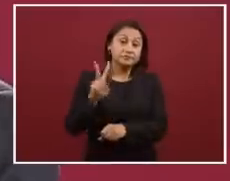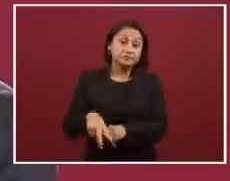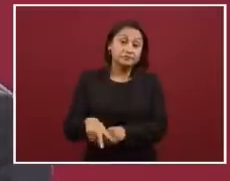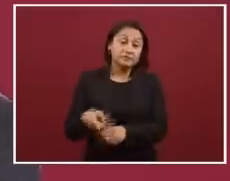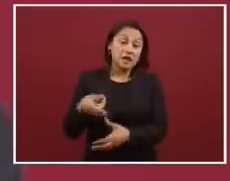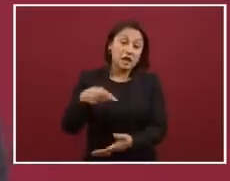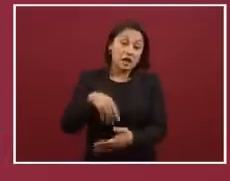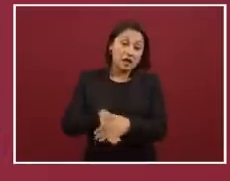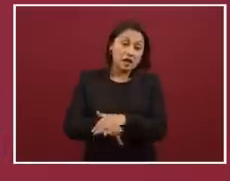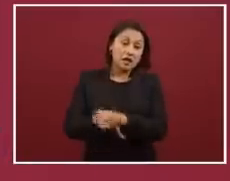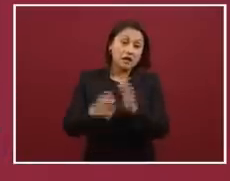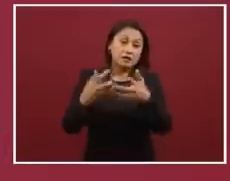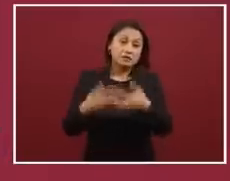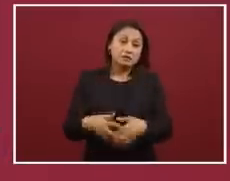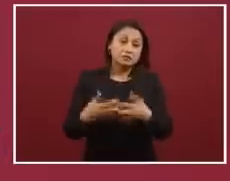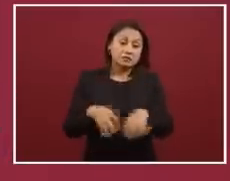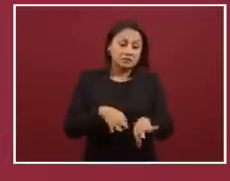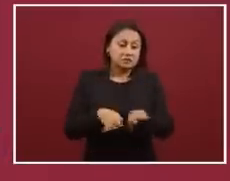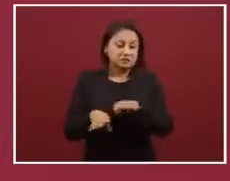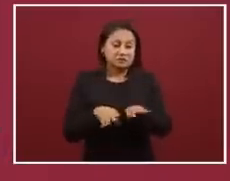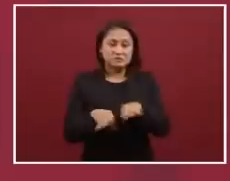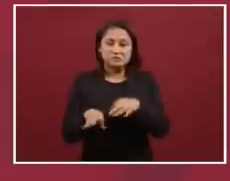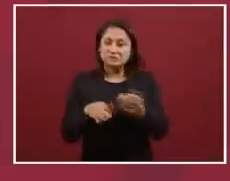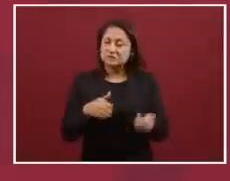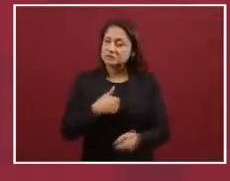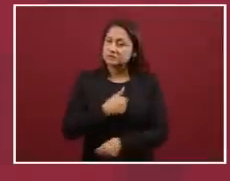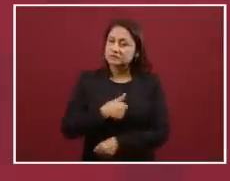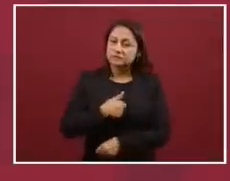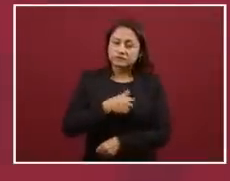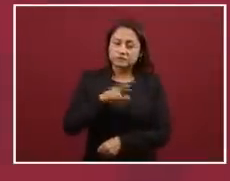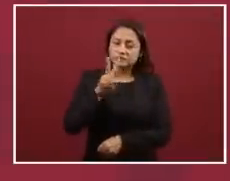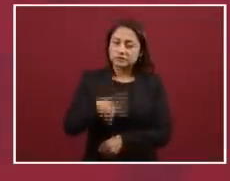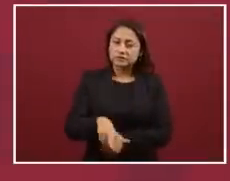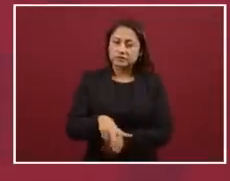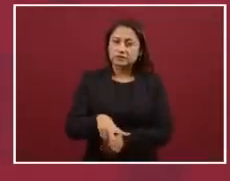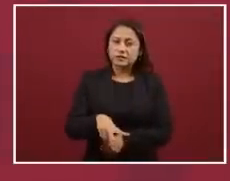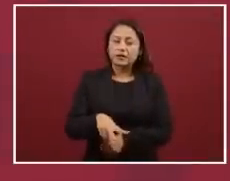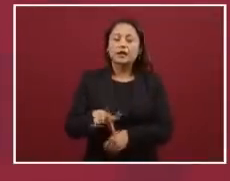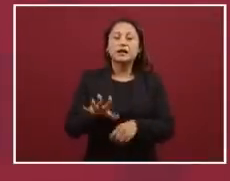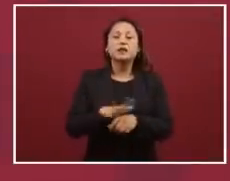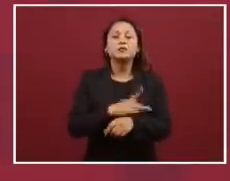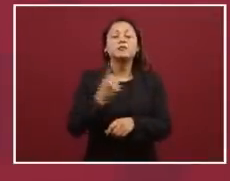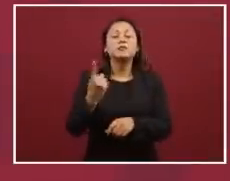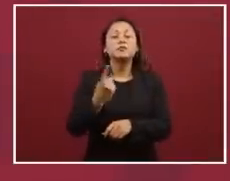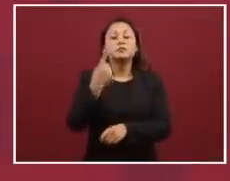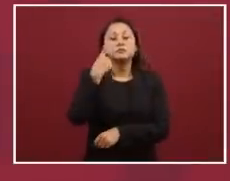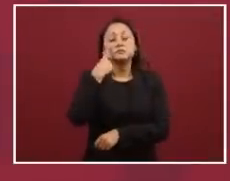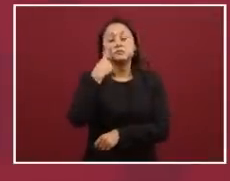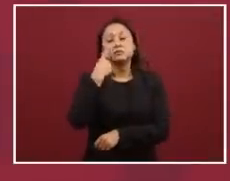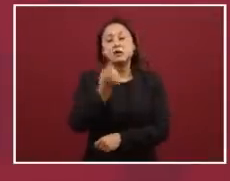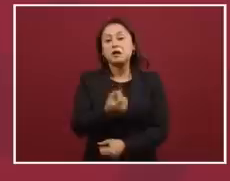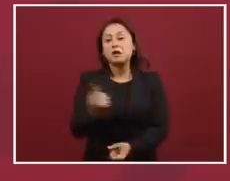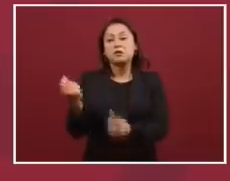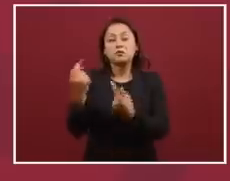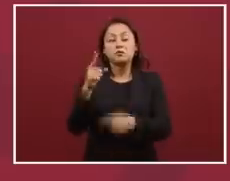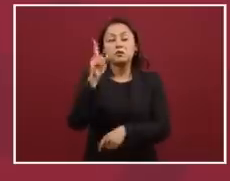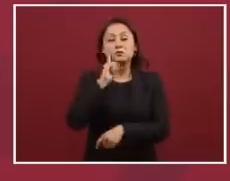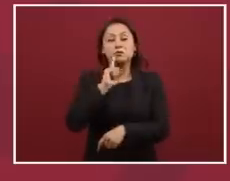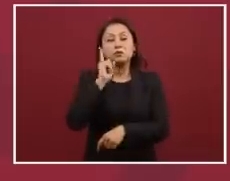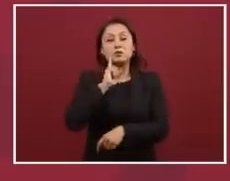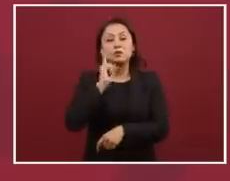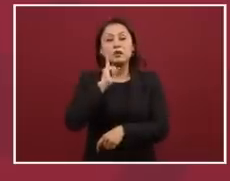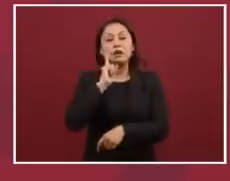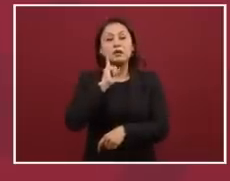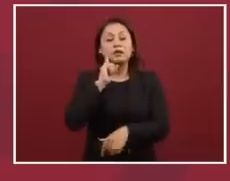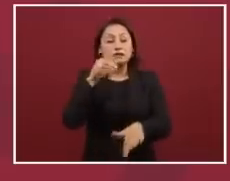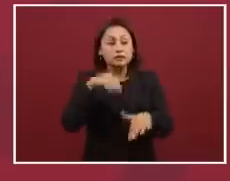bastante lamentables, infames, porque mujeres que entraban a las 7 de la